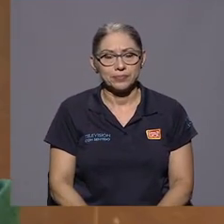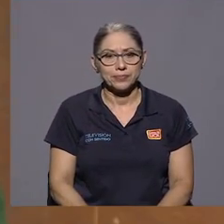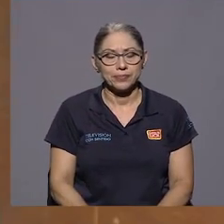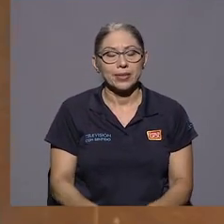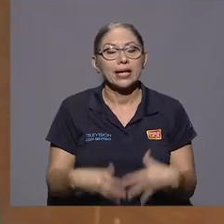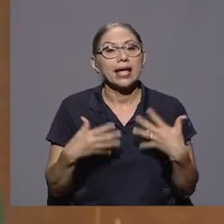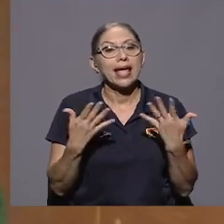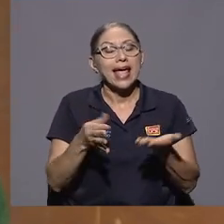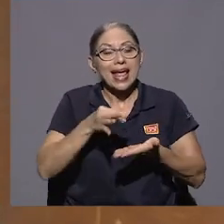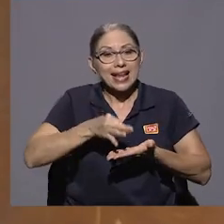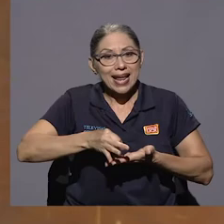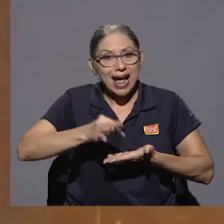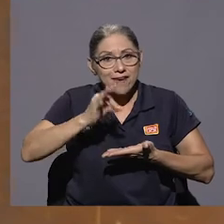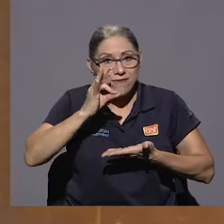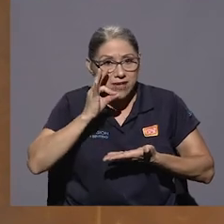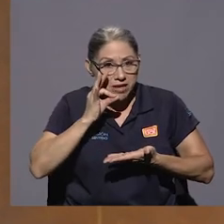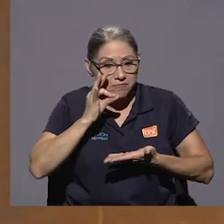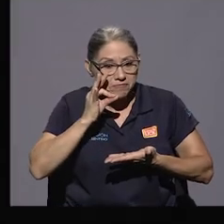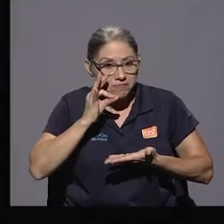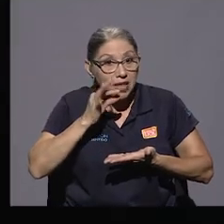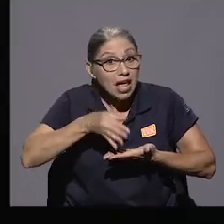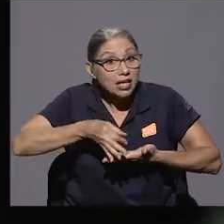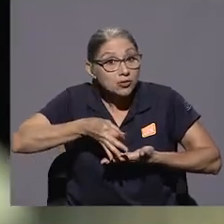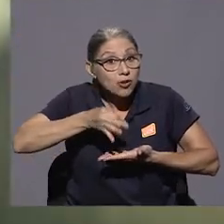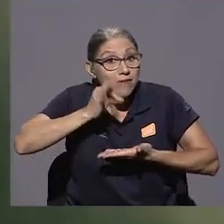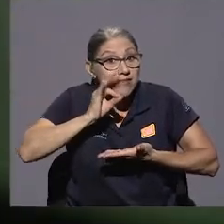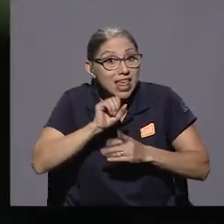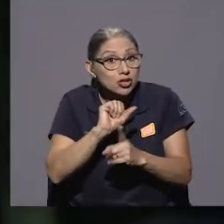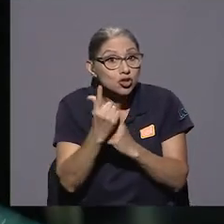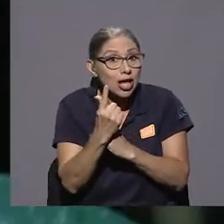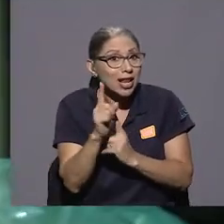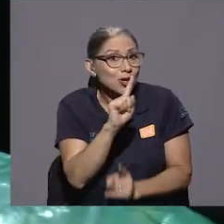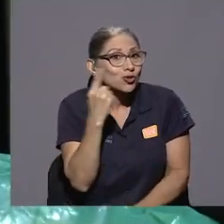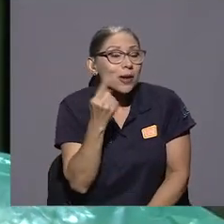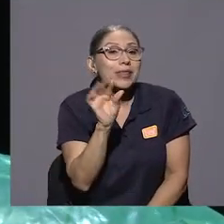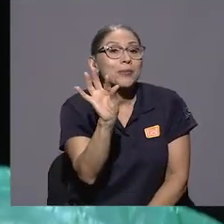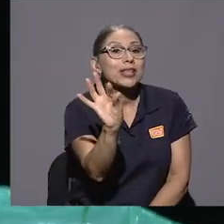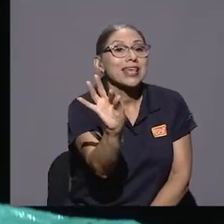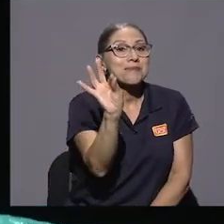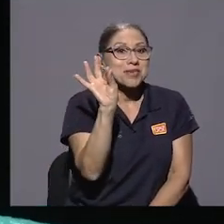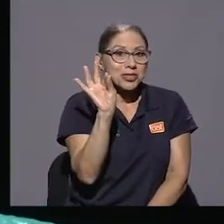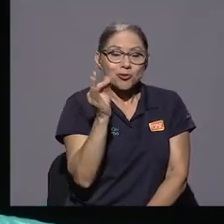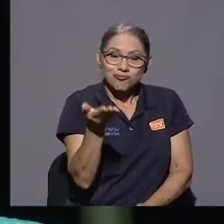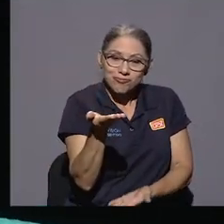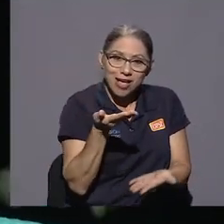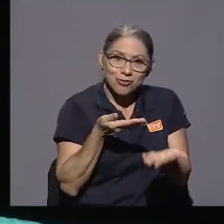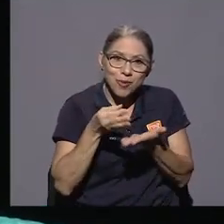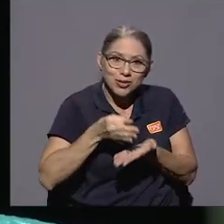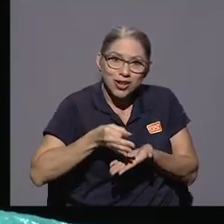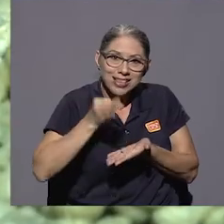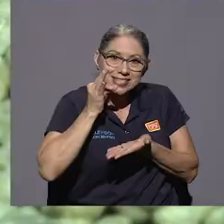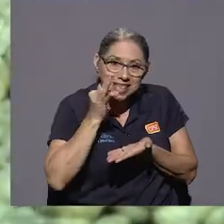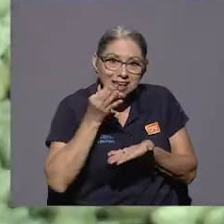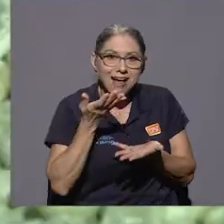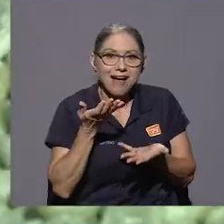El café es una bebida social, no solamente porque yo te invito a tomarte una taza de café y vamos a conversar